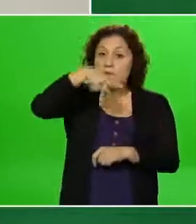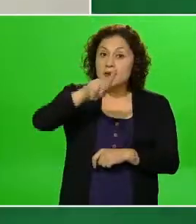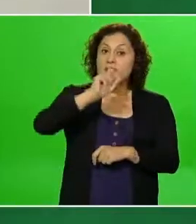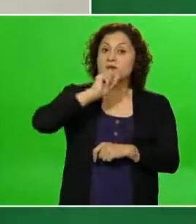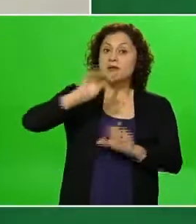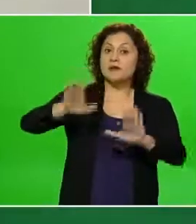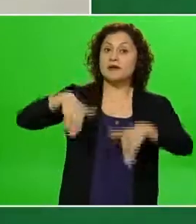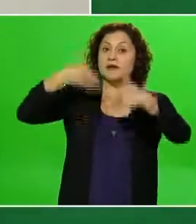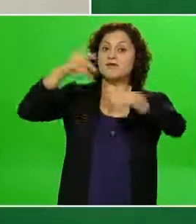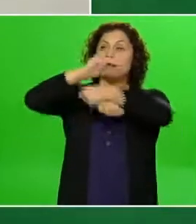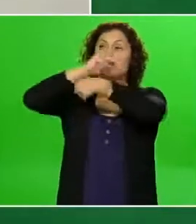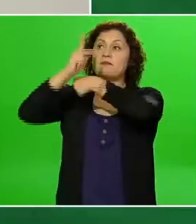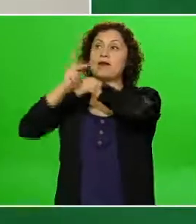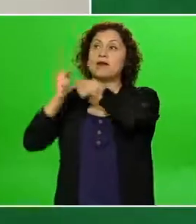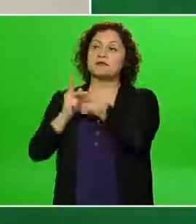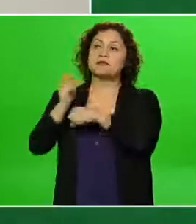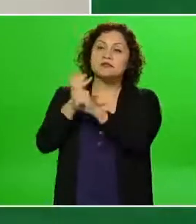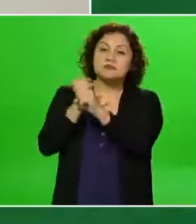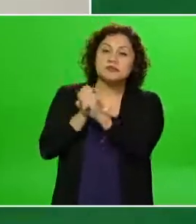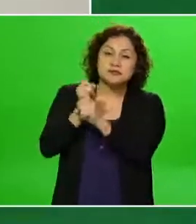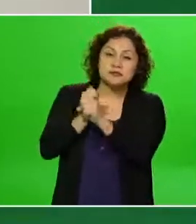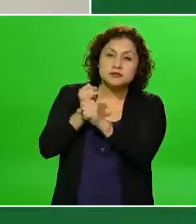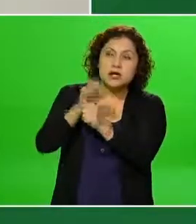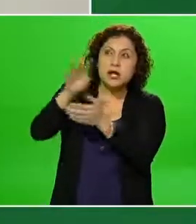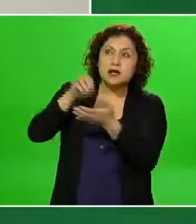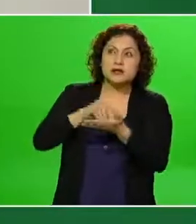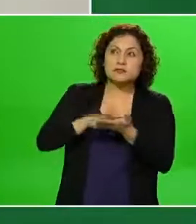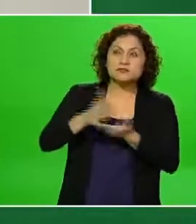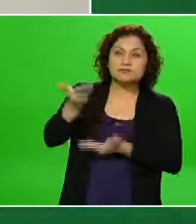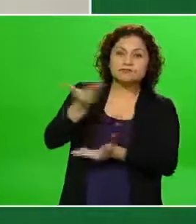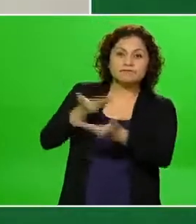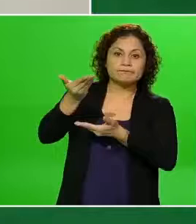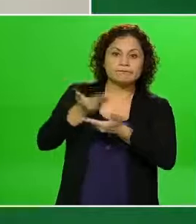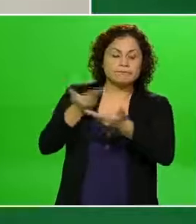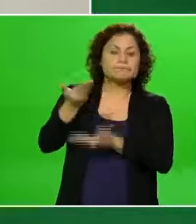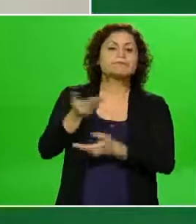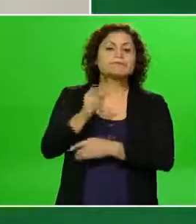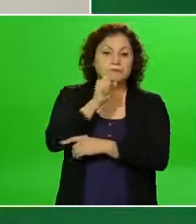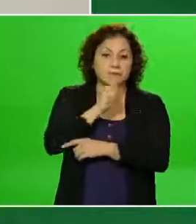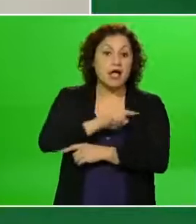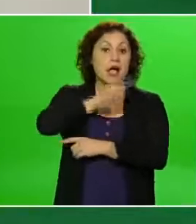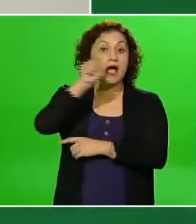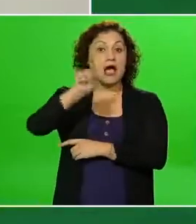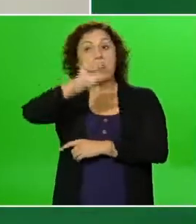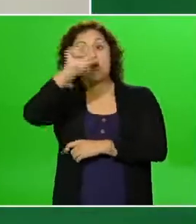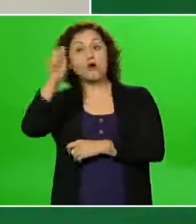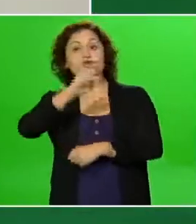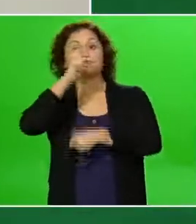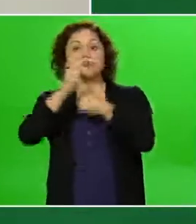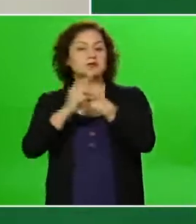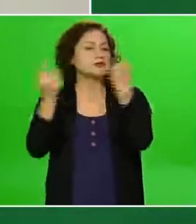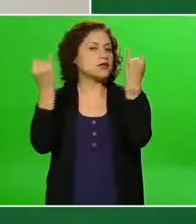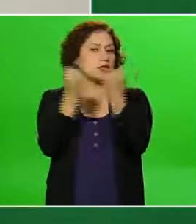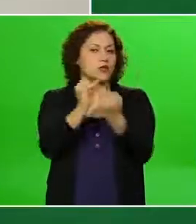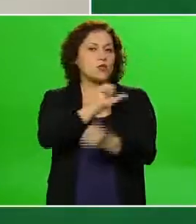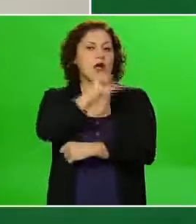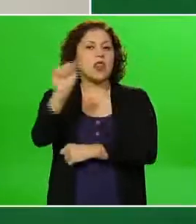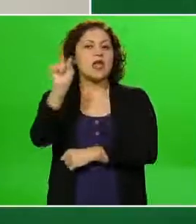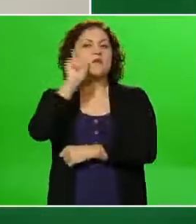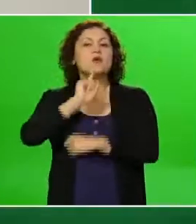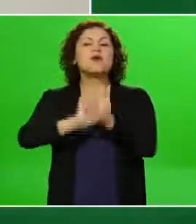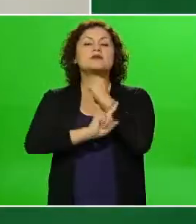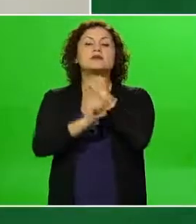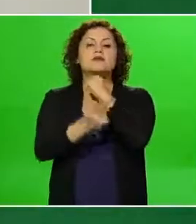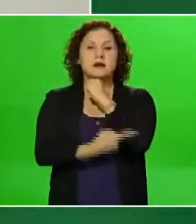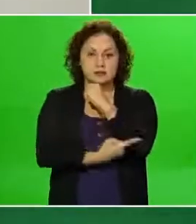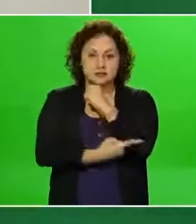muchos otros países del mundo y hay algunos países que también iniciaron ya con la vacunación a mujeres embarazadas. Esta información se concentra a